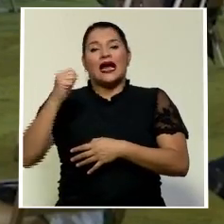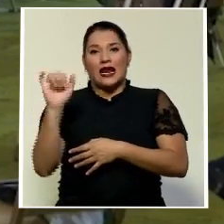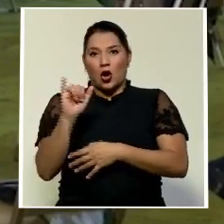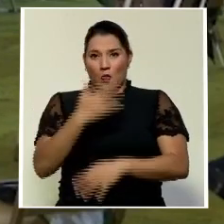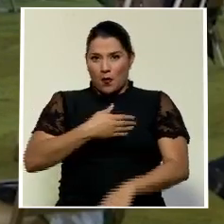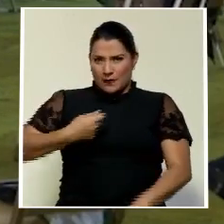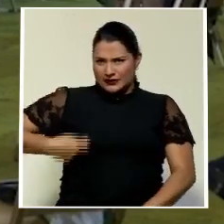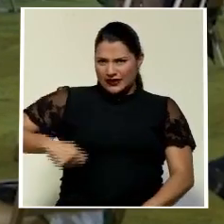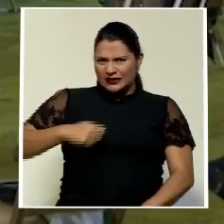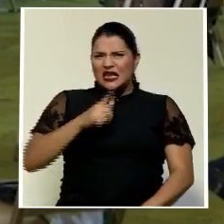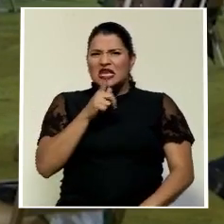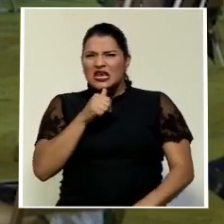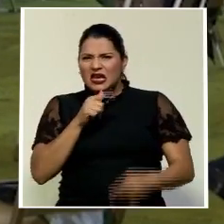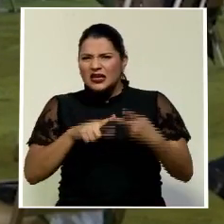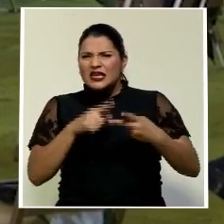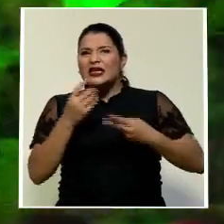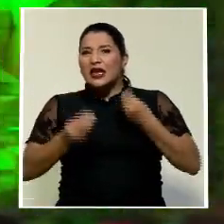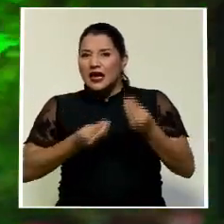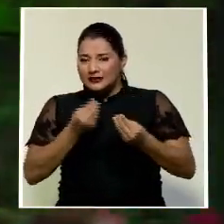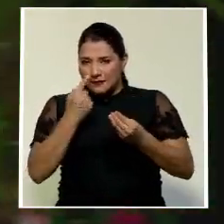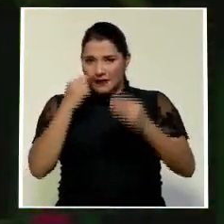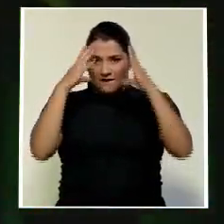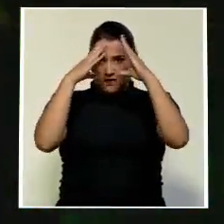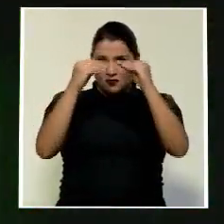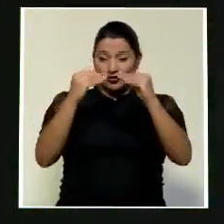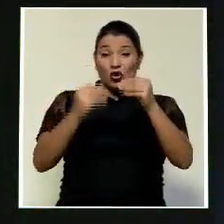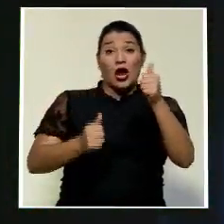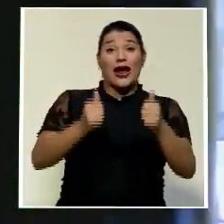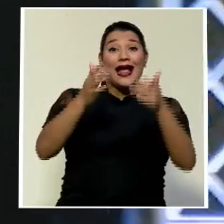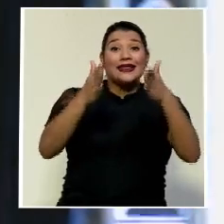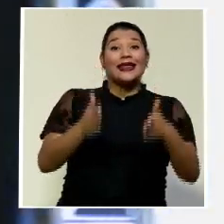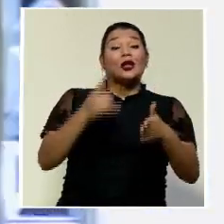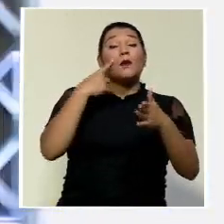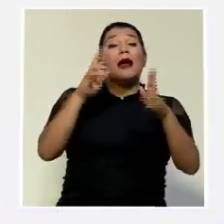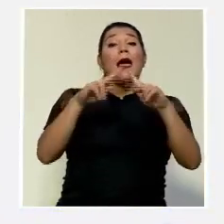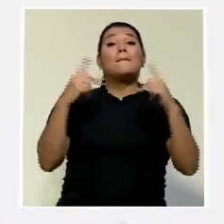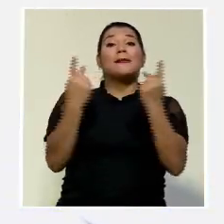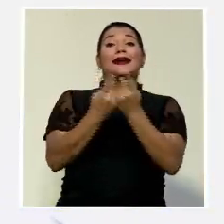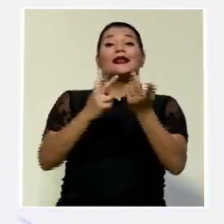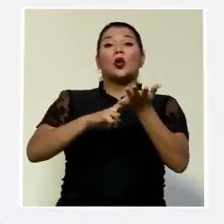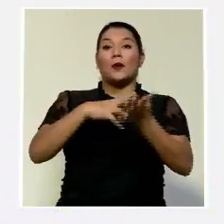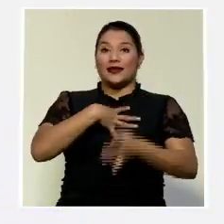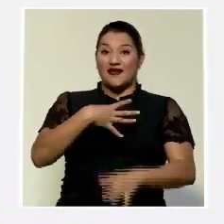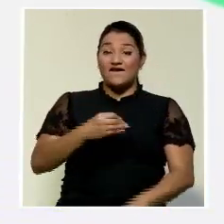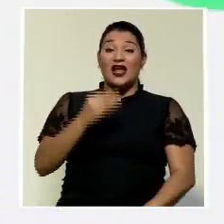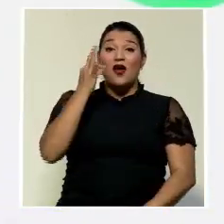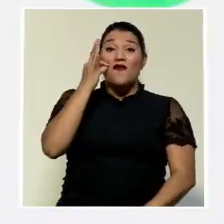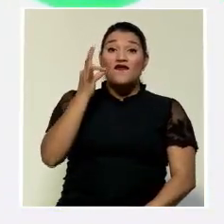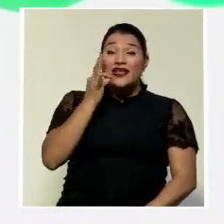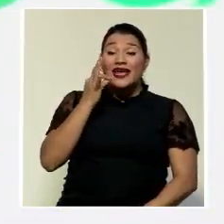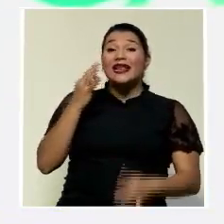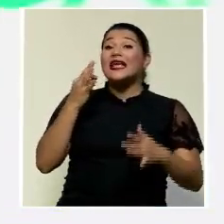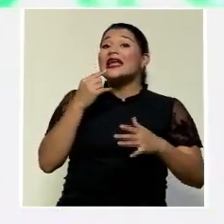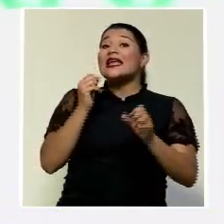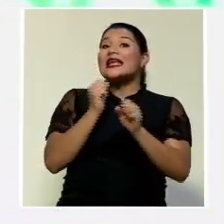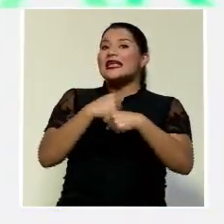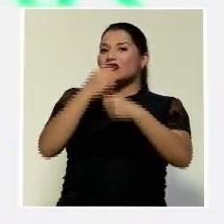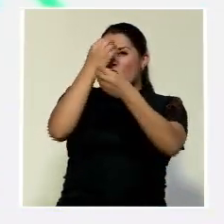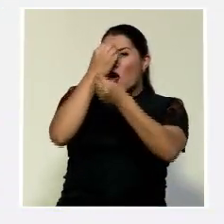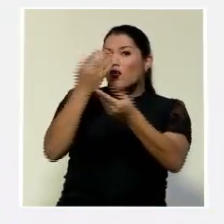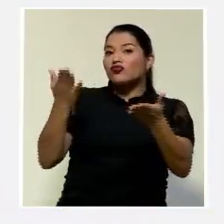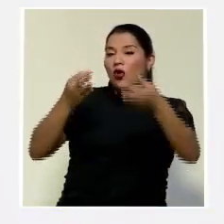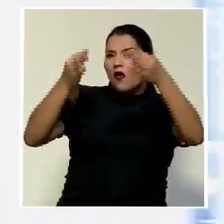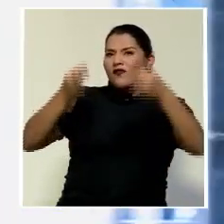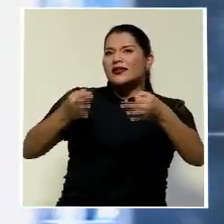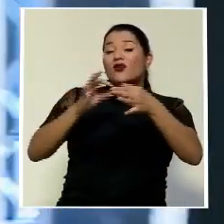cargo? Vamos a verlo en la siguiente información. El candidato del Partido Liberación Nacional, José María Figueres, realizó el anuncio oficial